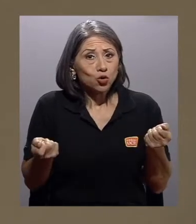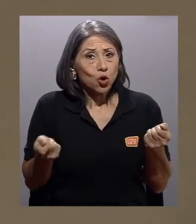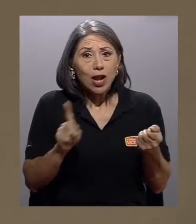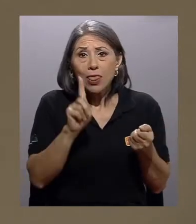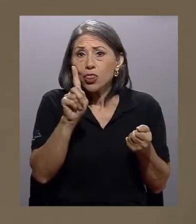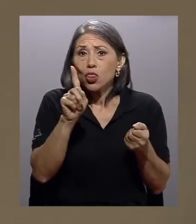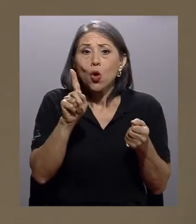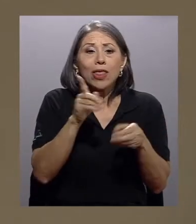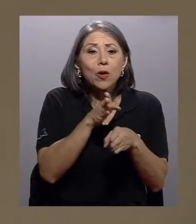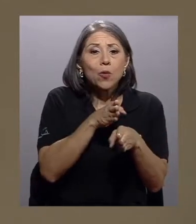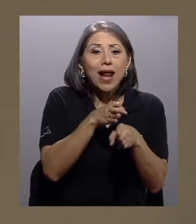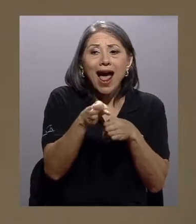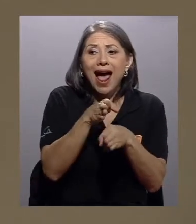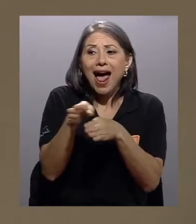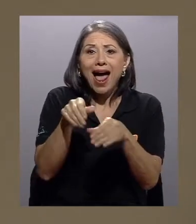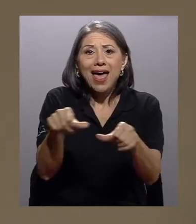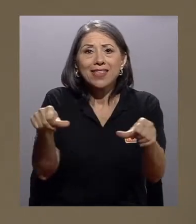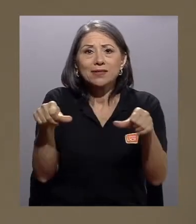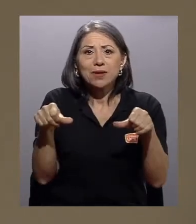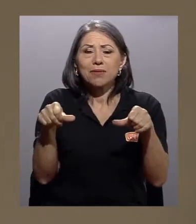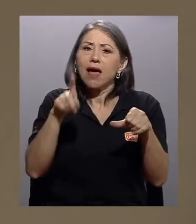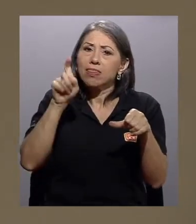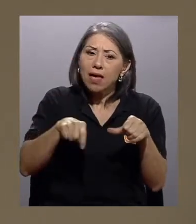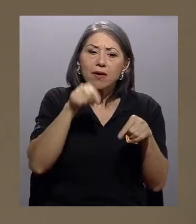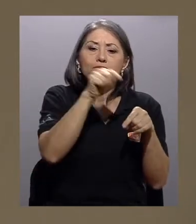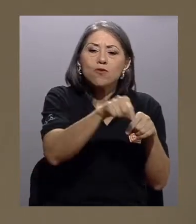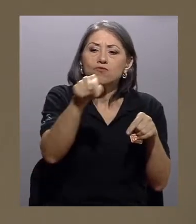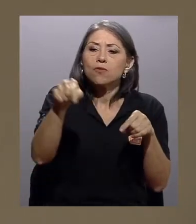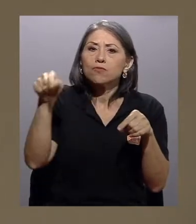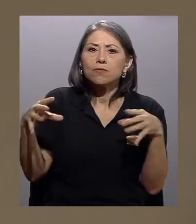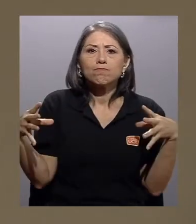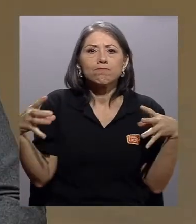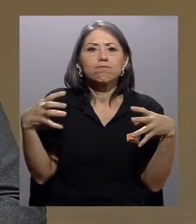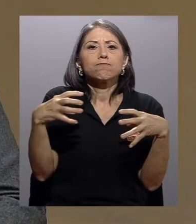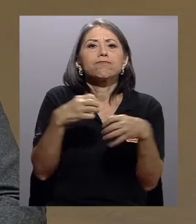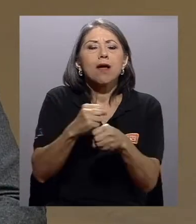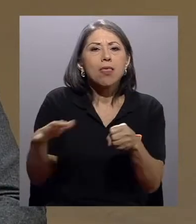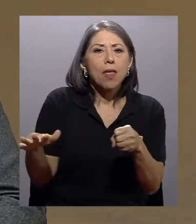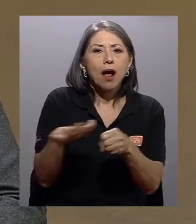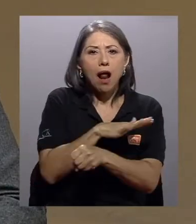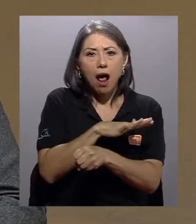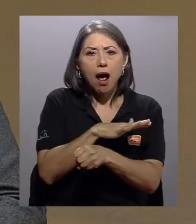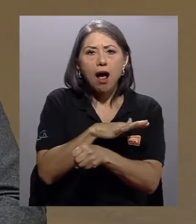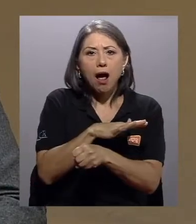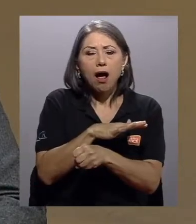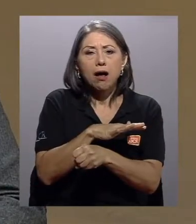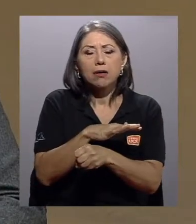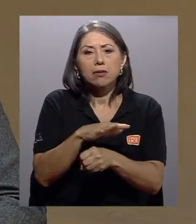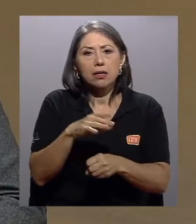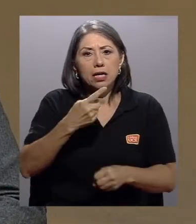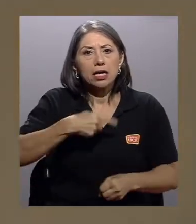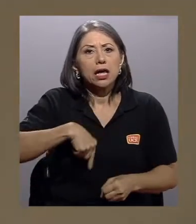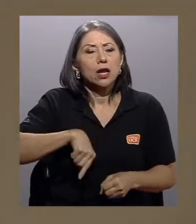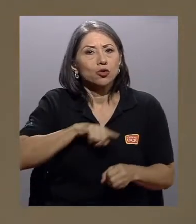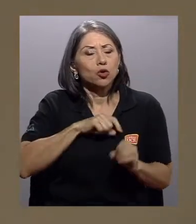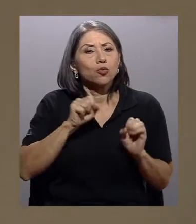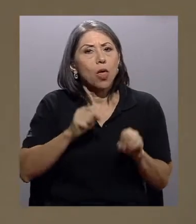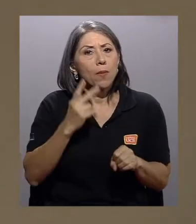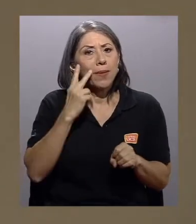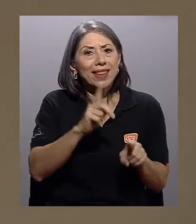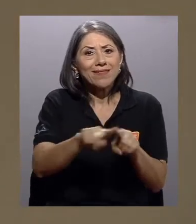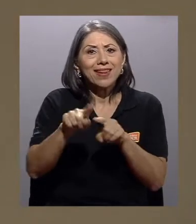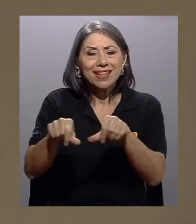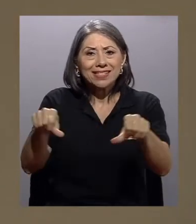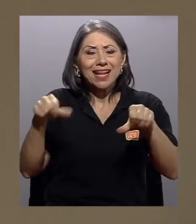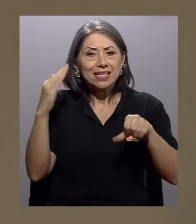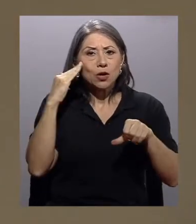no desde una disciplina, sino desde la integralidad y la forma en la que podemos